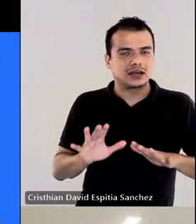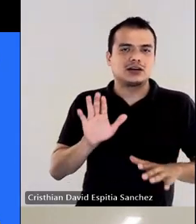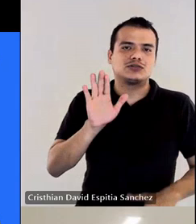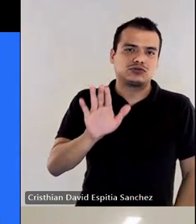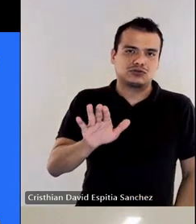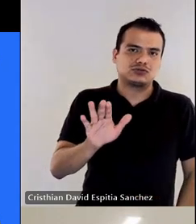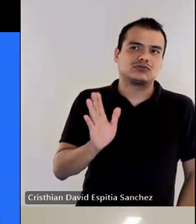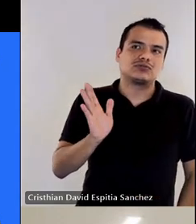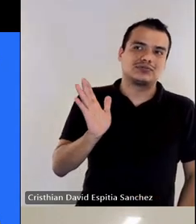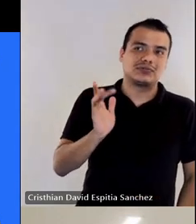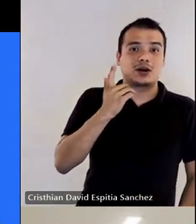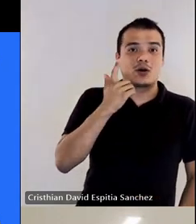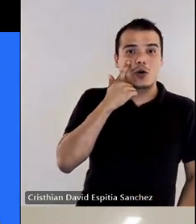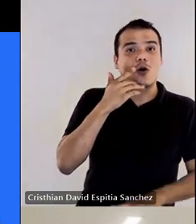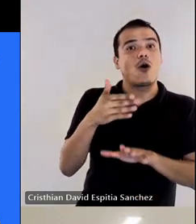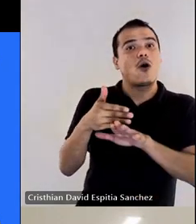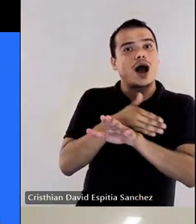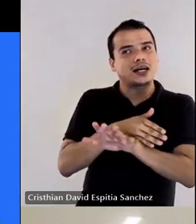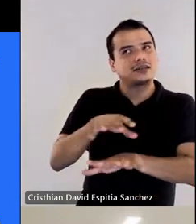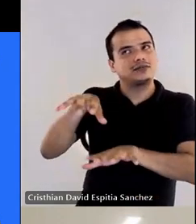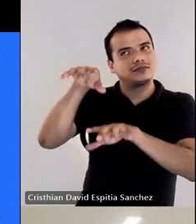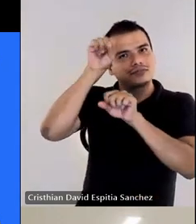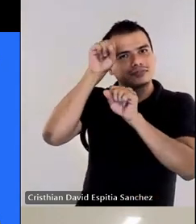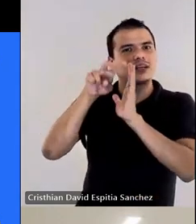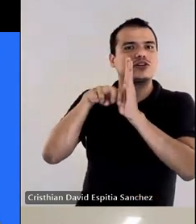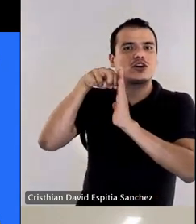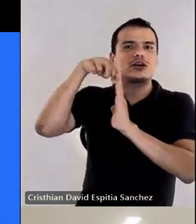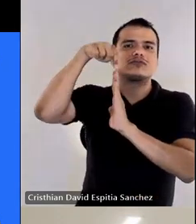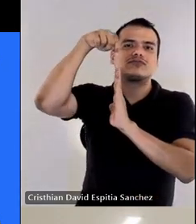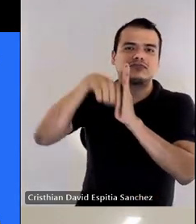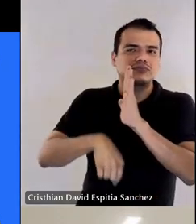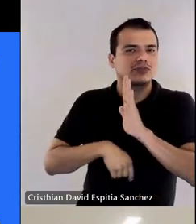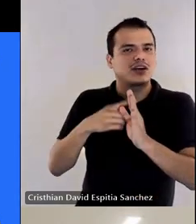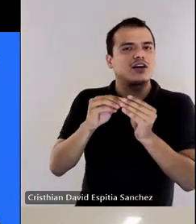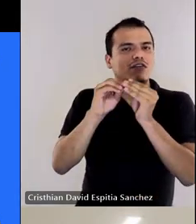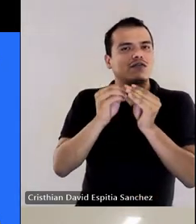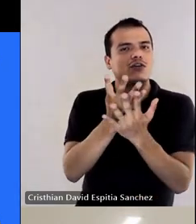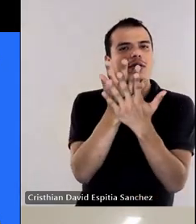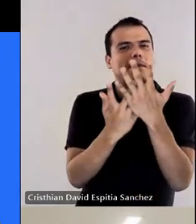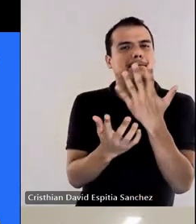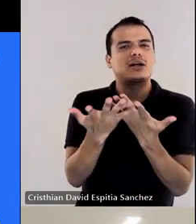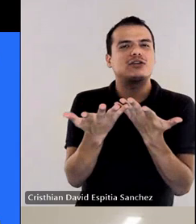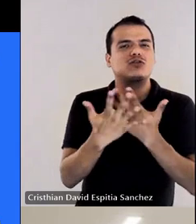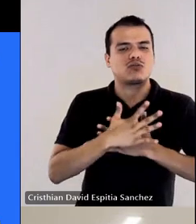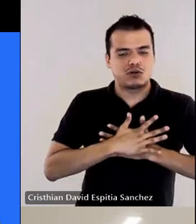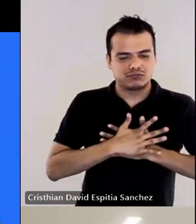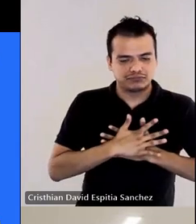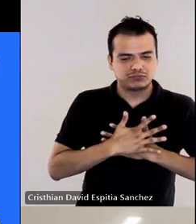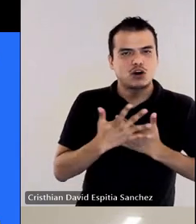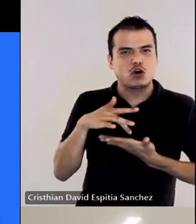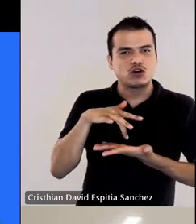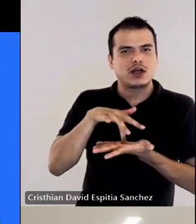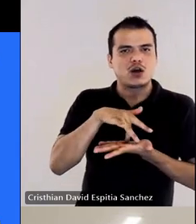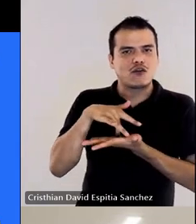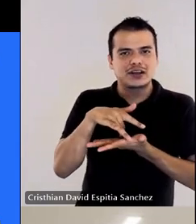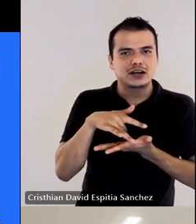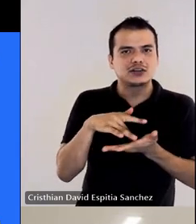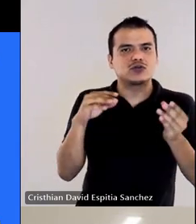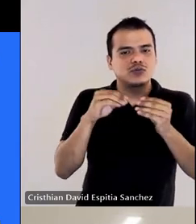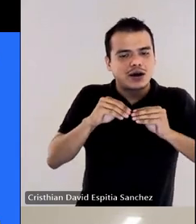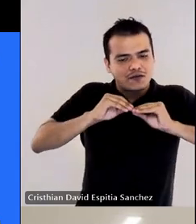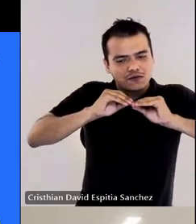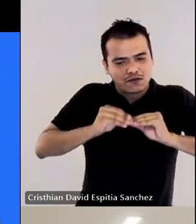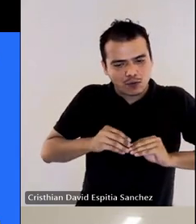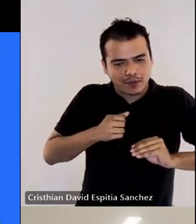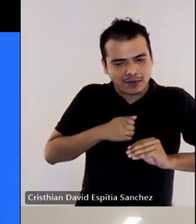como insisto, tenemos que conocer exactamente la posición de las manos, ubicarlas adecuadamente, la forma en que el reanimador debe